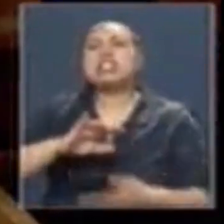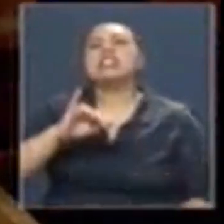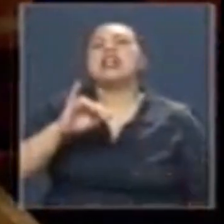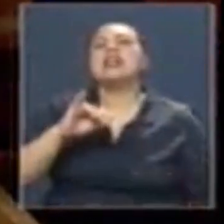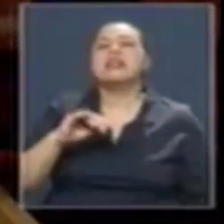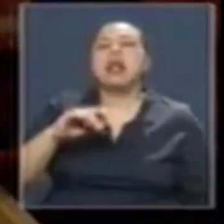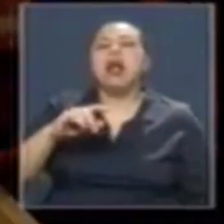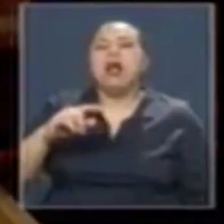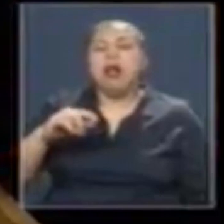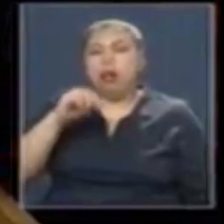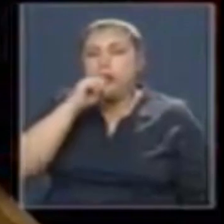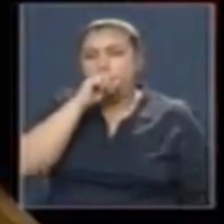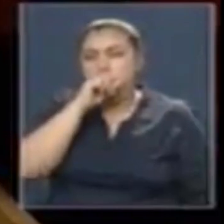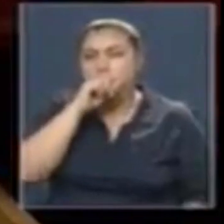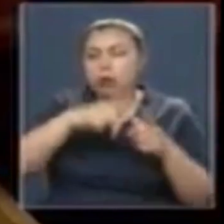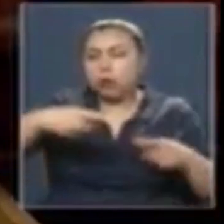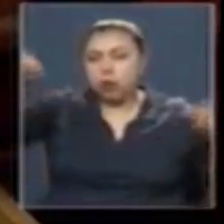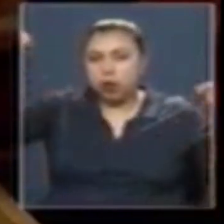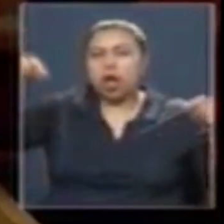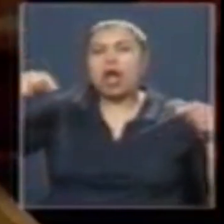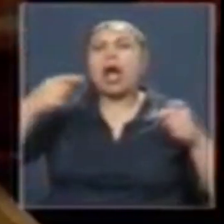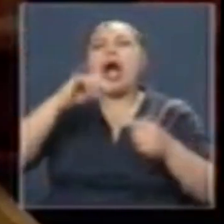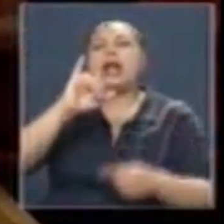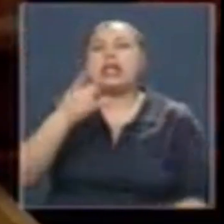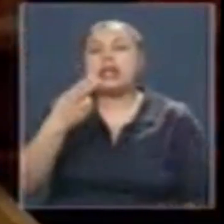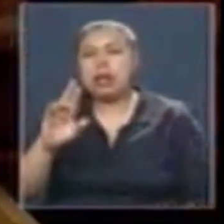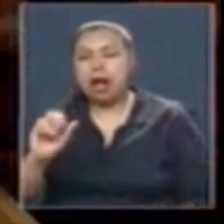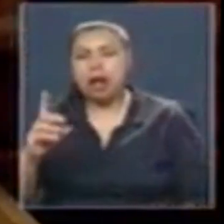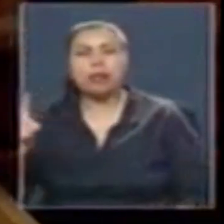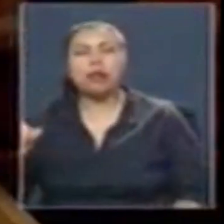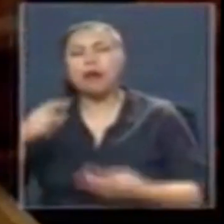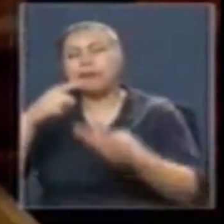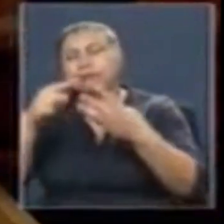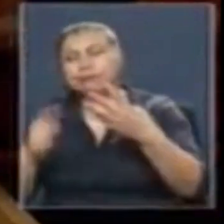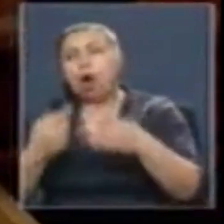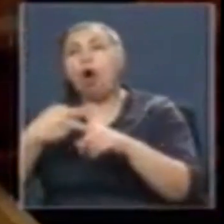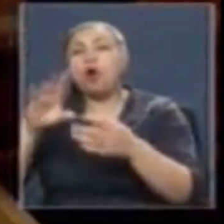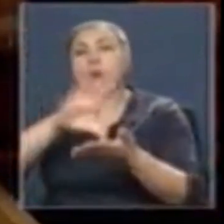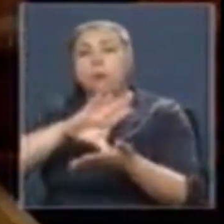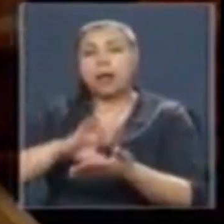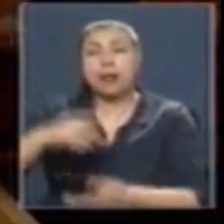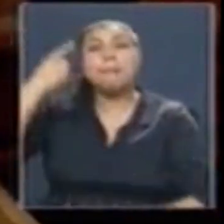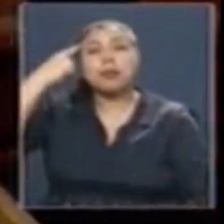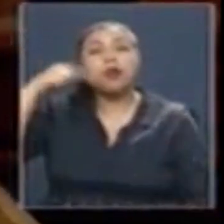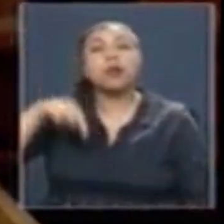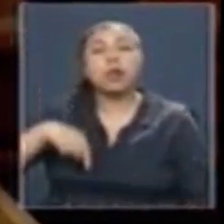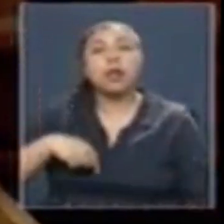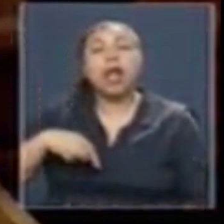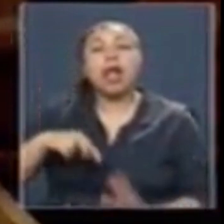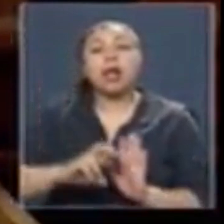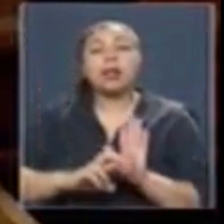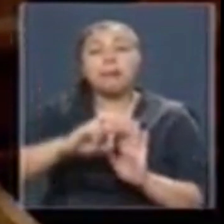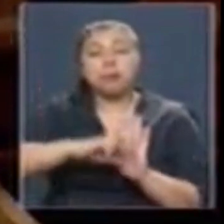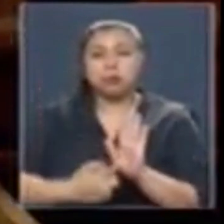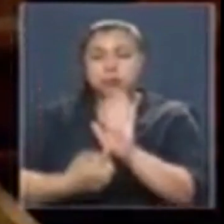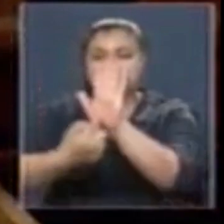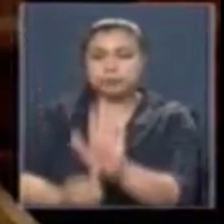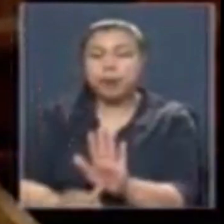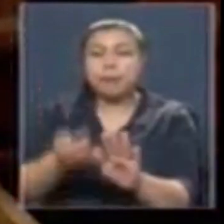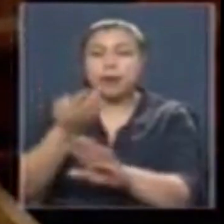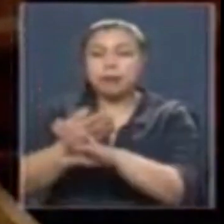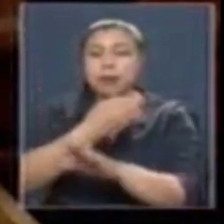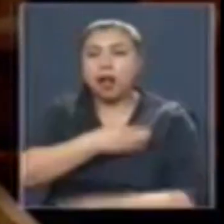países. Tomando en consideración lo perjudicial que es para nuestra población no leer, presenté este proyecto en marzo para pedir al